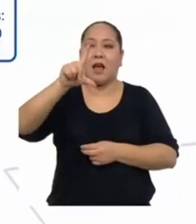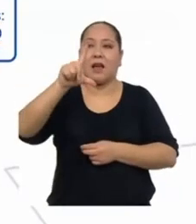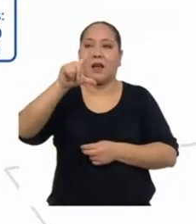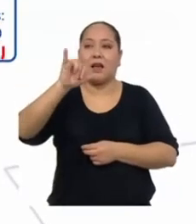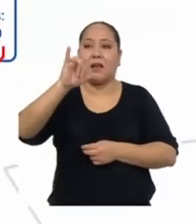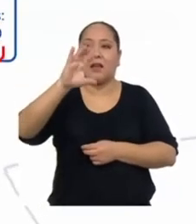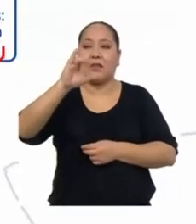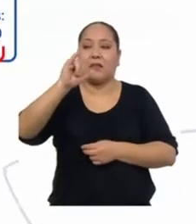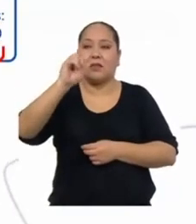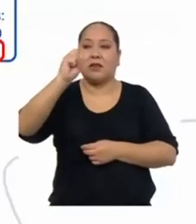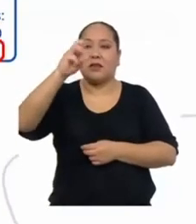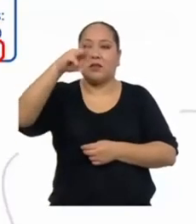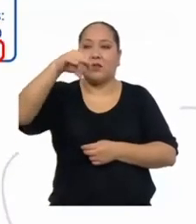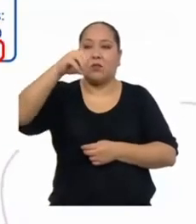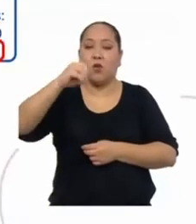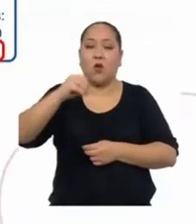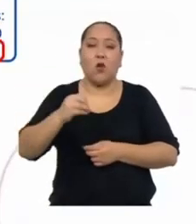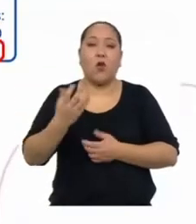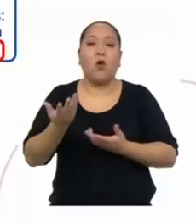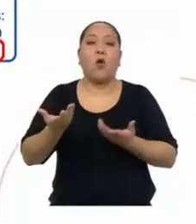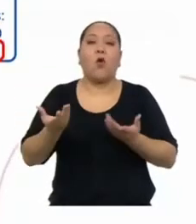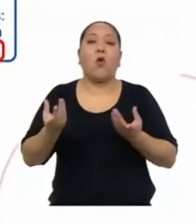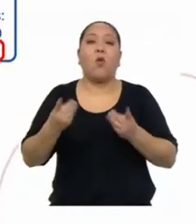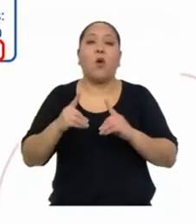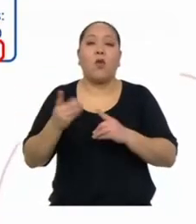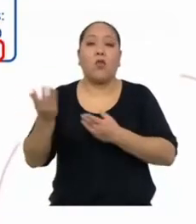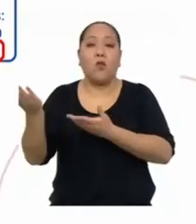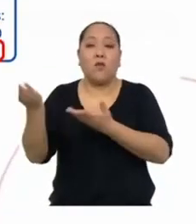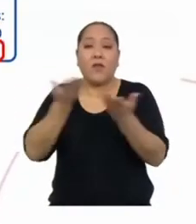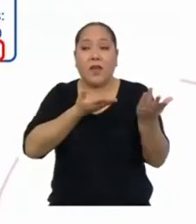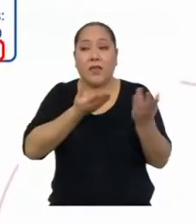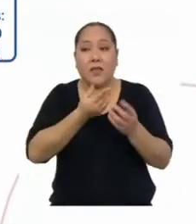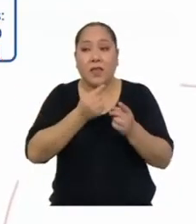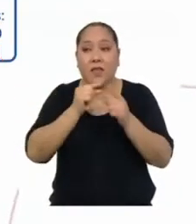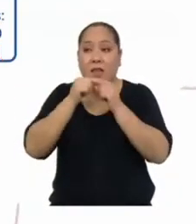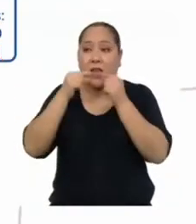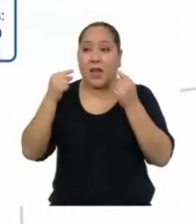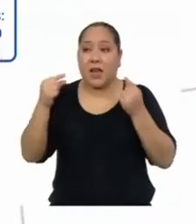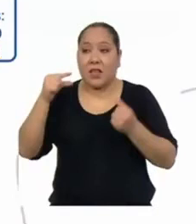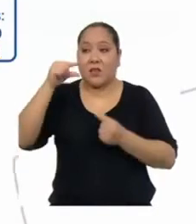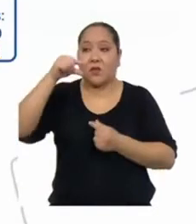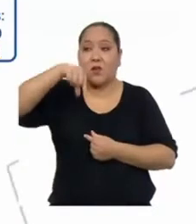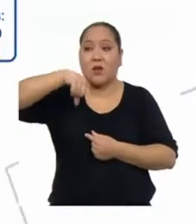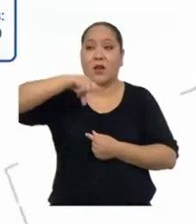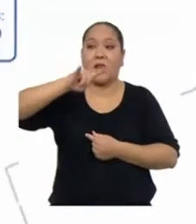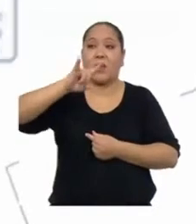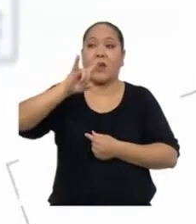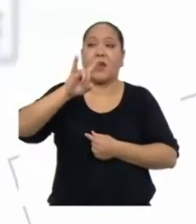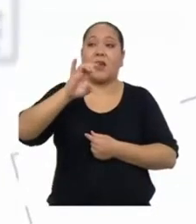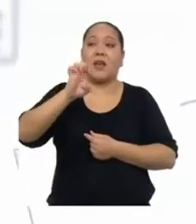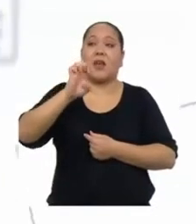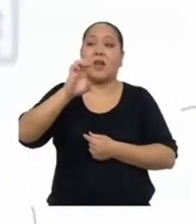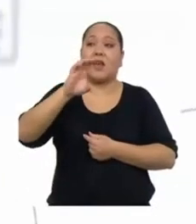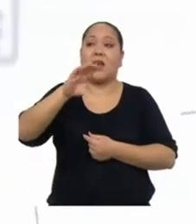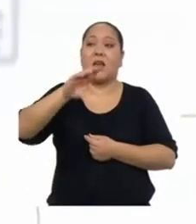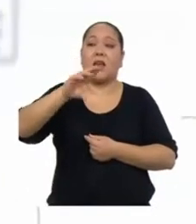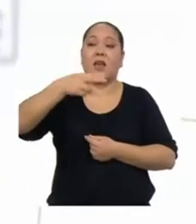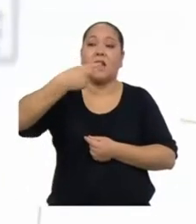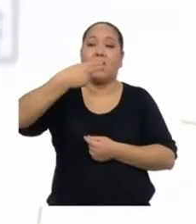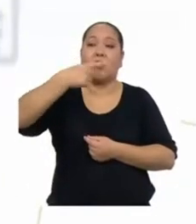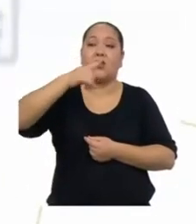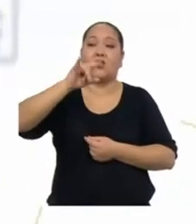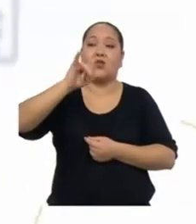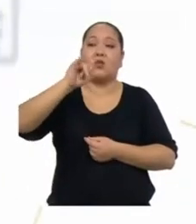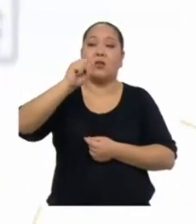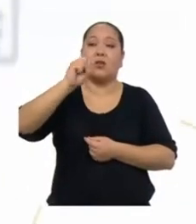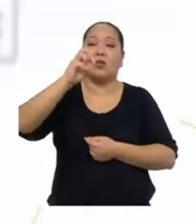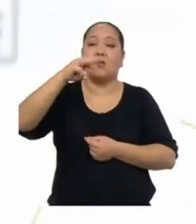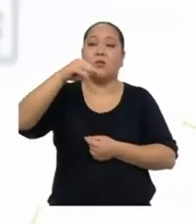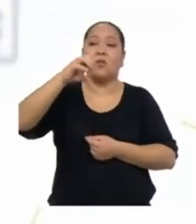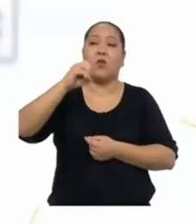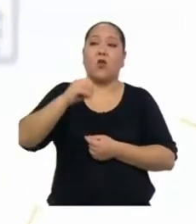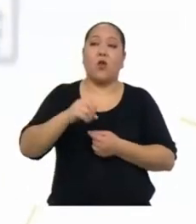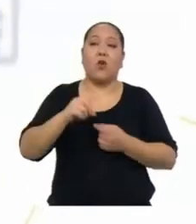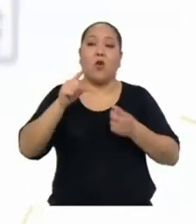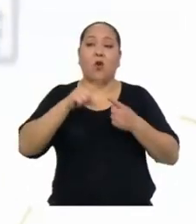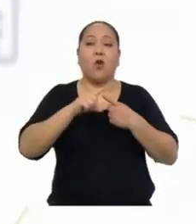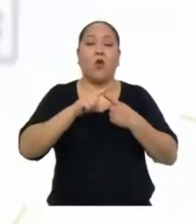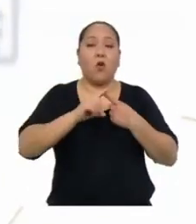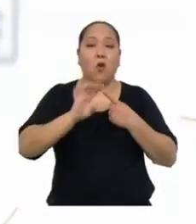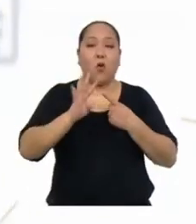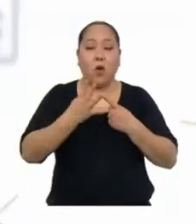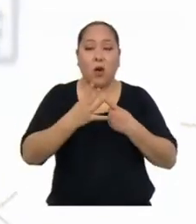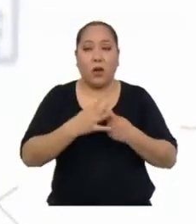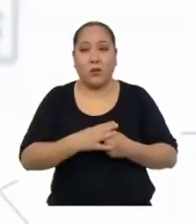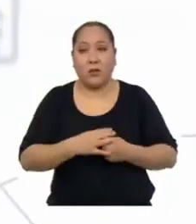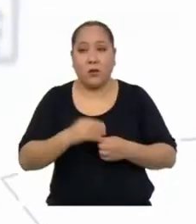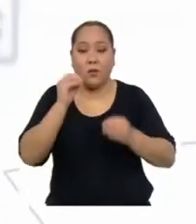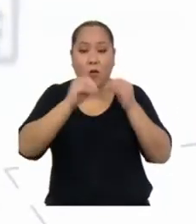quechua, se llama quechuismo. Y la última idea. 4. Establecer espacios de diálogo donde